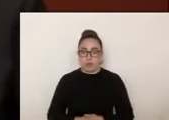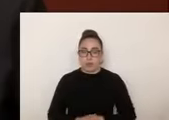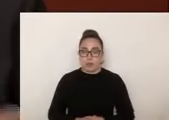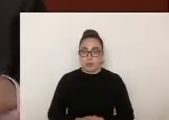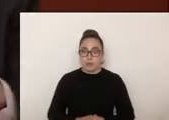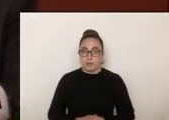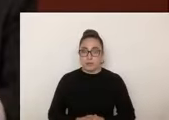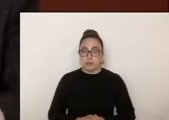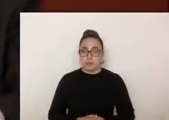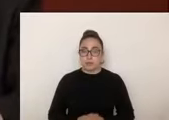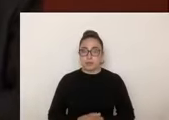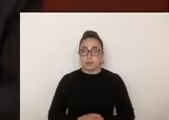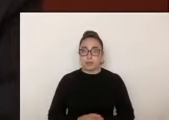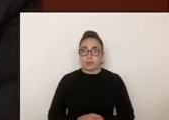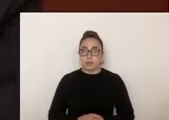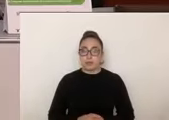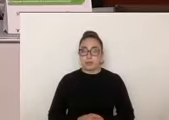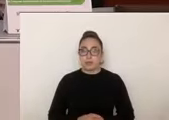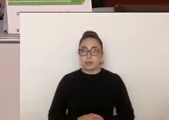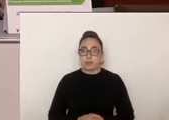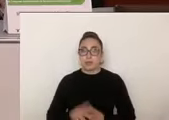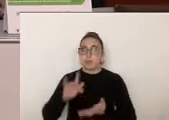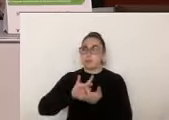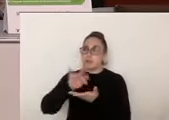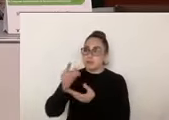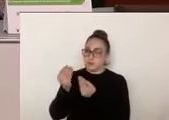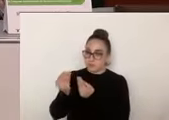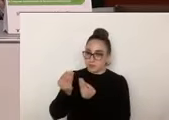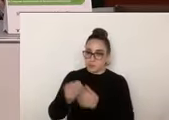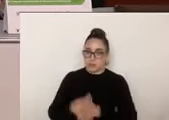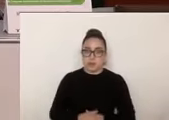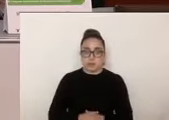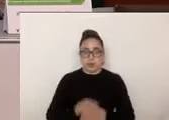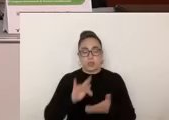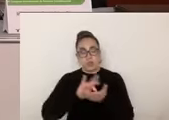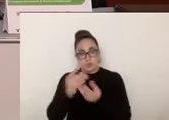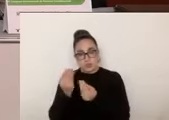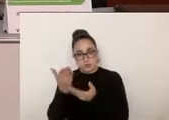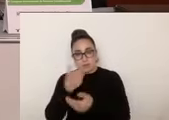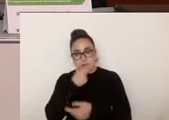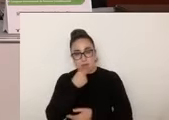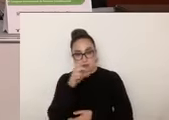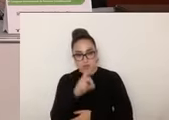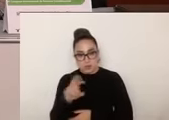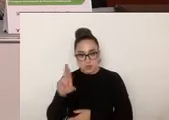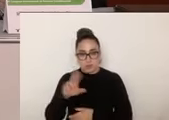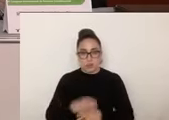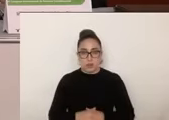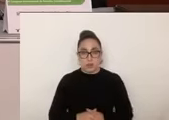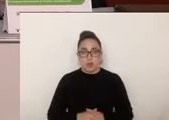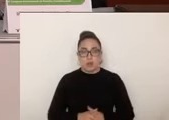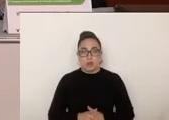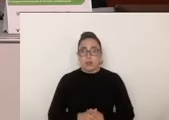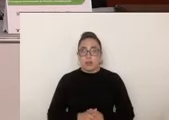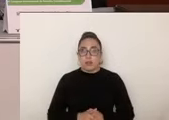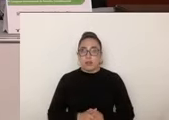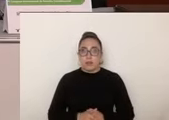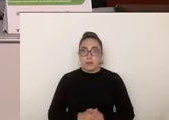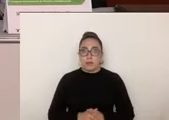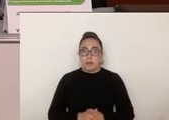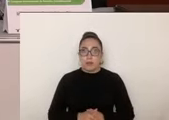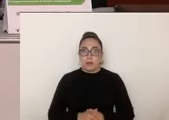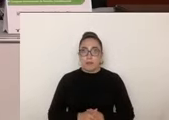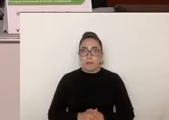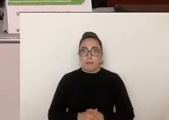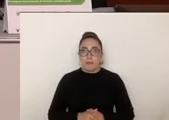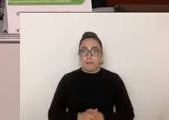Muy bien, muchísimas gracias. Muchísimas gracias, doctor. ¿Escucha? Sí, perdón. Bueno. Pero sigue